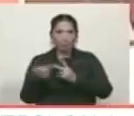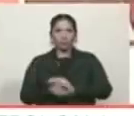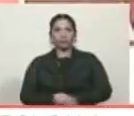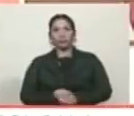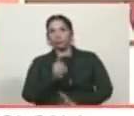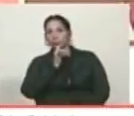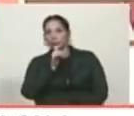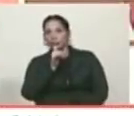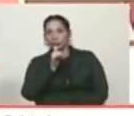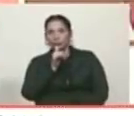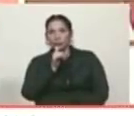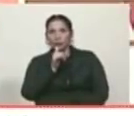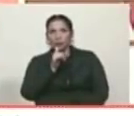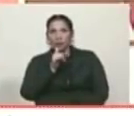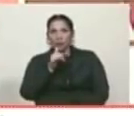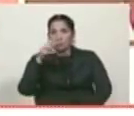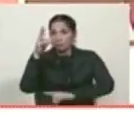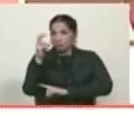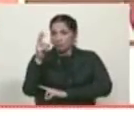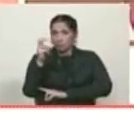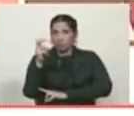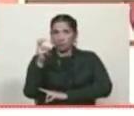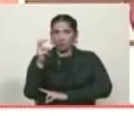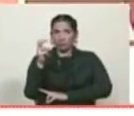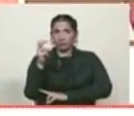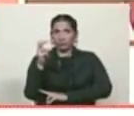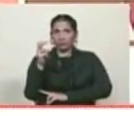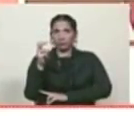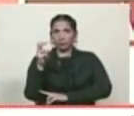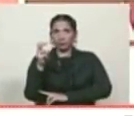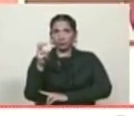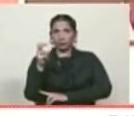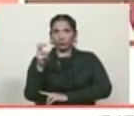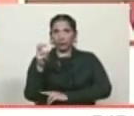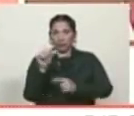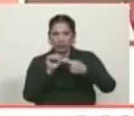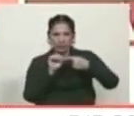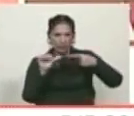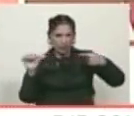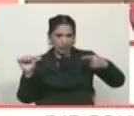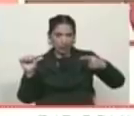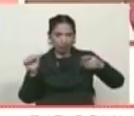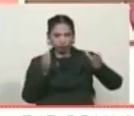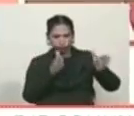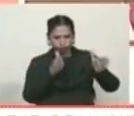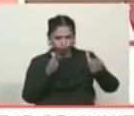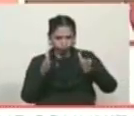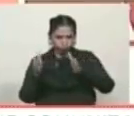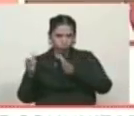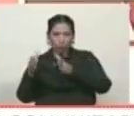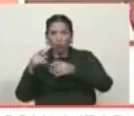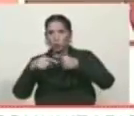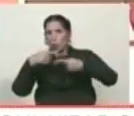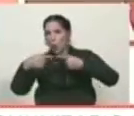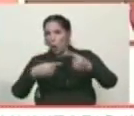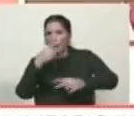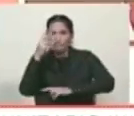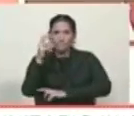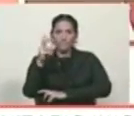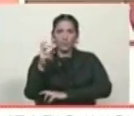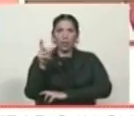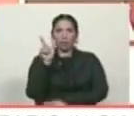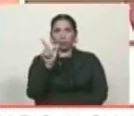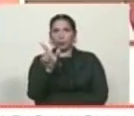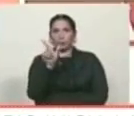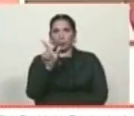a toda la militancia, el viernes, a partir de la semana que transcurre, todos los viernes, el Partido